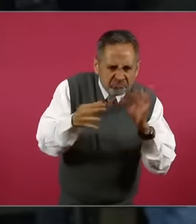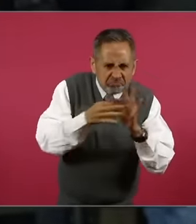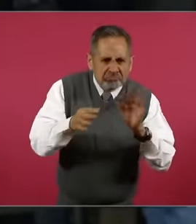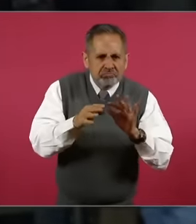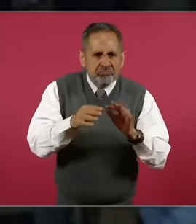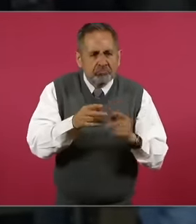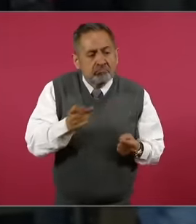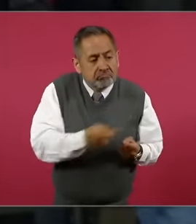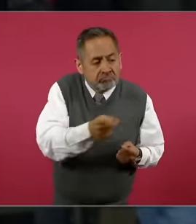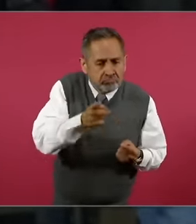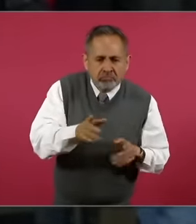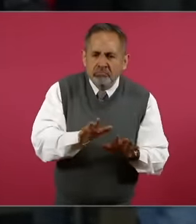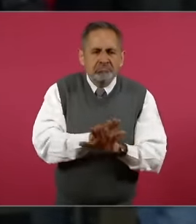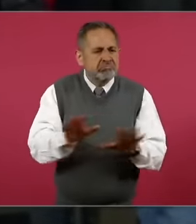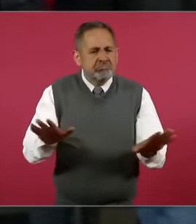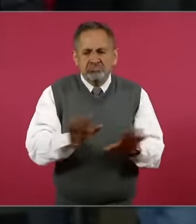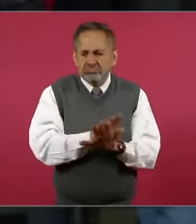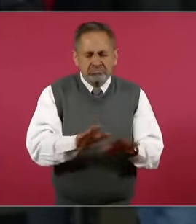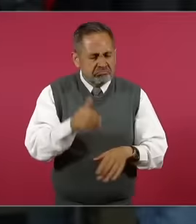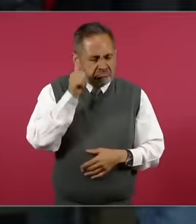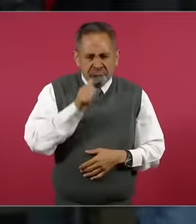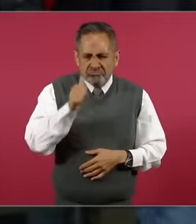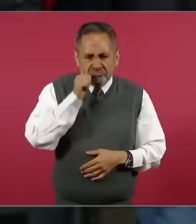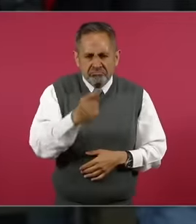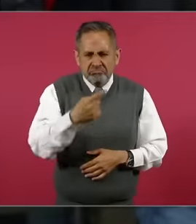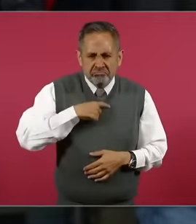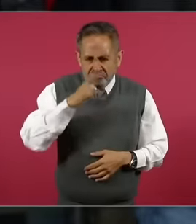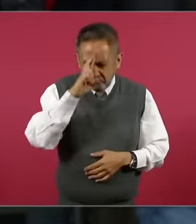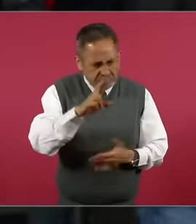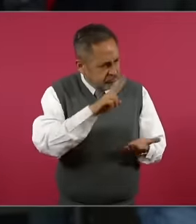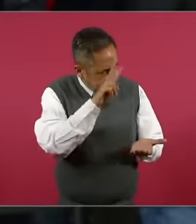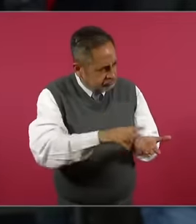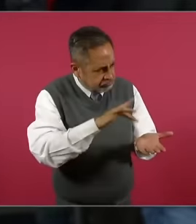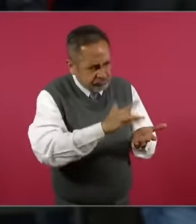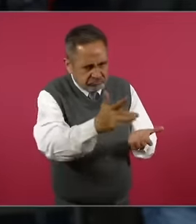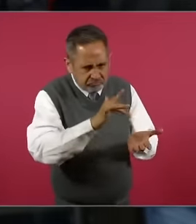de pregunta o condición de algo. Así que gracias de verdad.